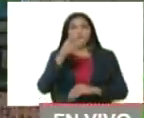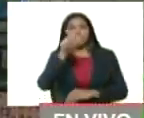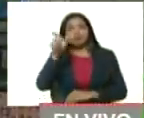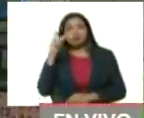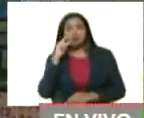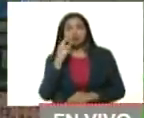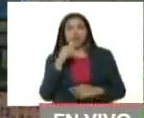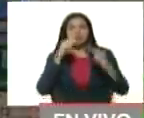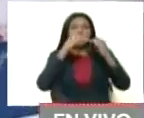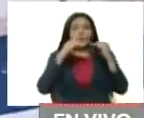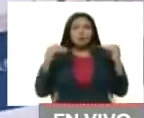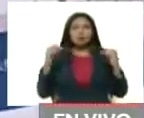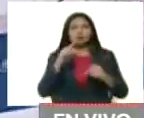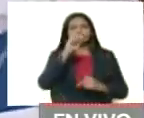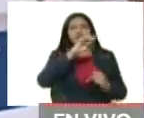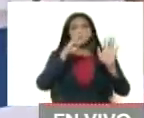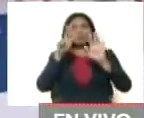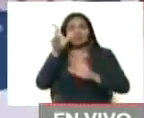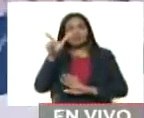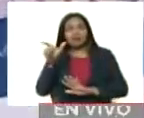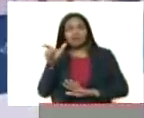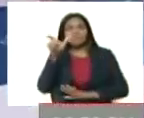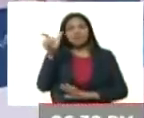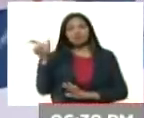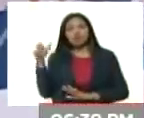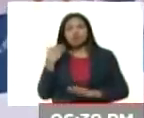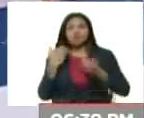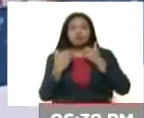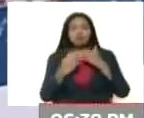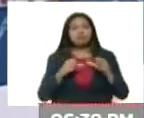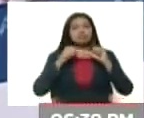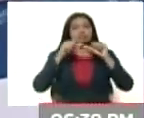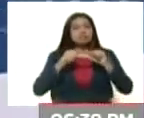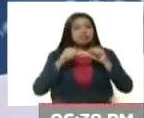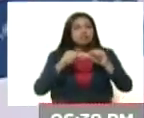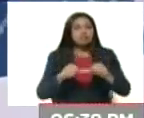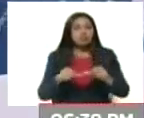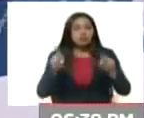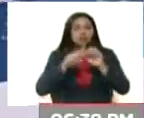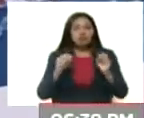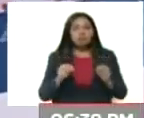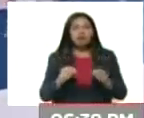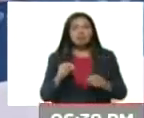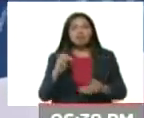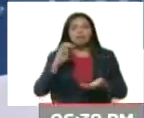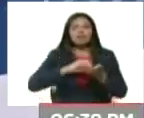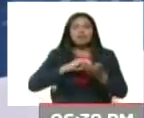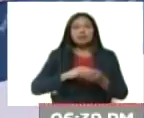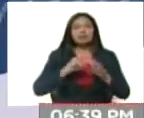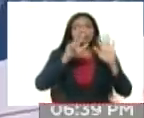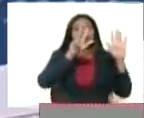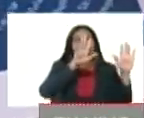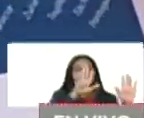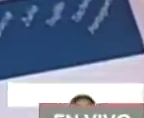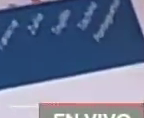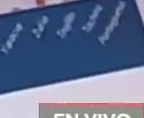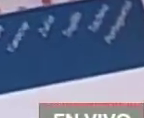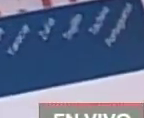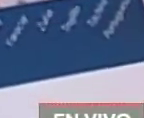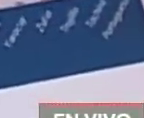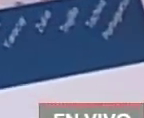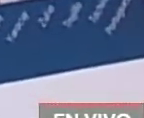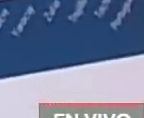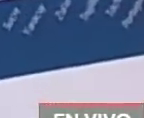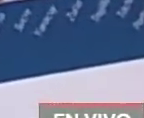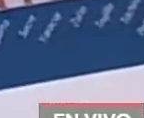venido manejando, 193 casos, persiste la primacía de Miranda con 68 casos, luego